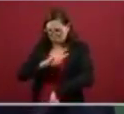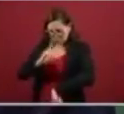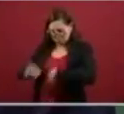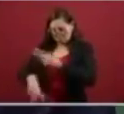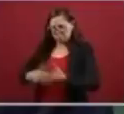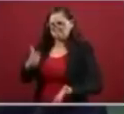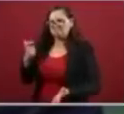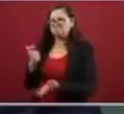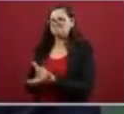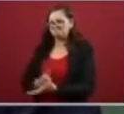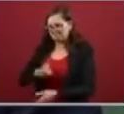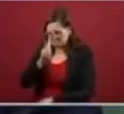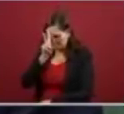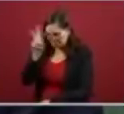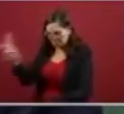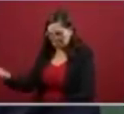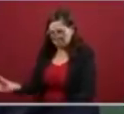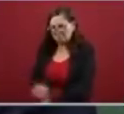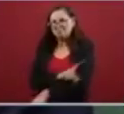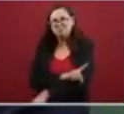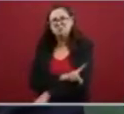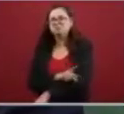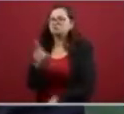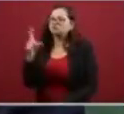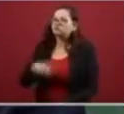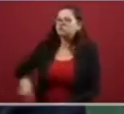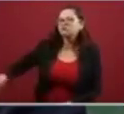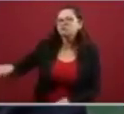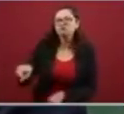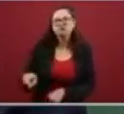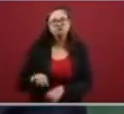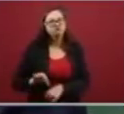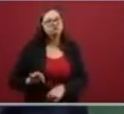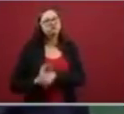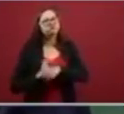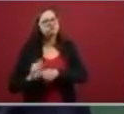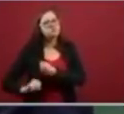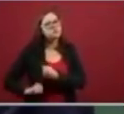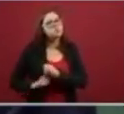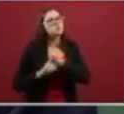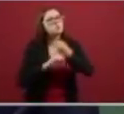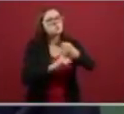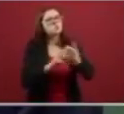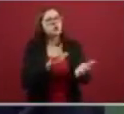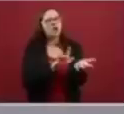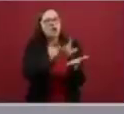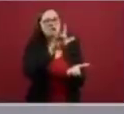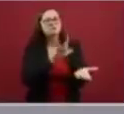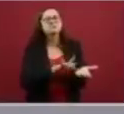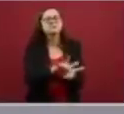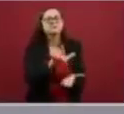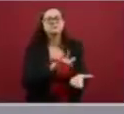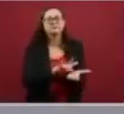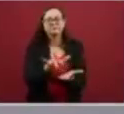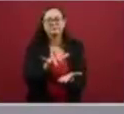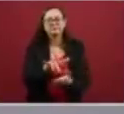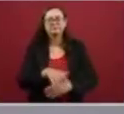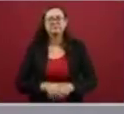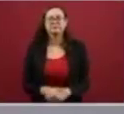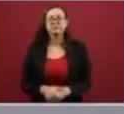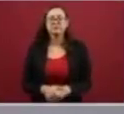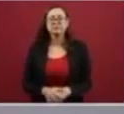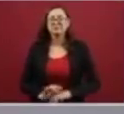y la economía del pueblo y de nuestra nación. Siempre en momentos